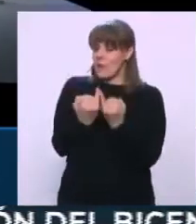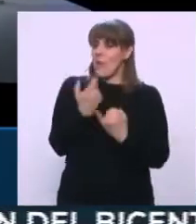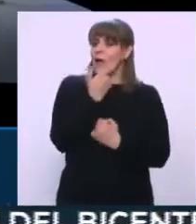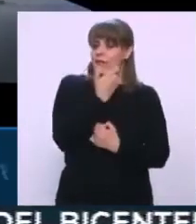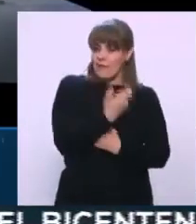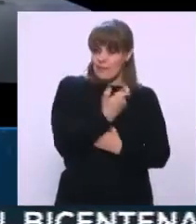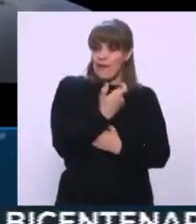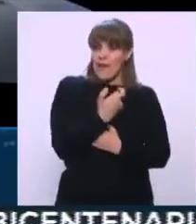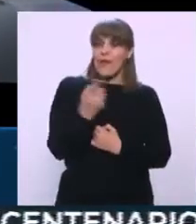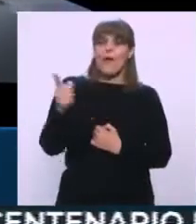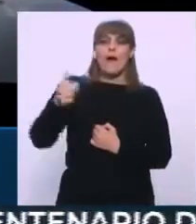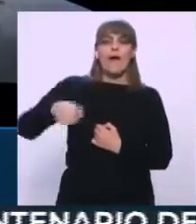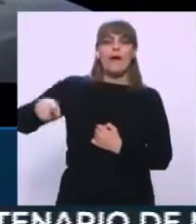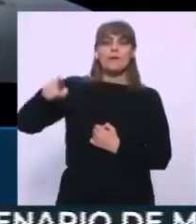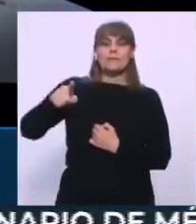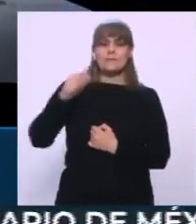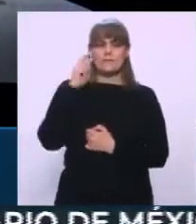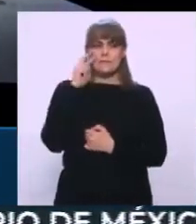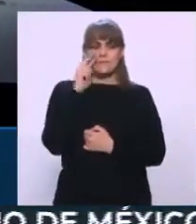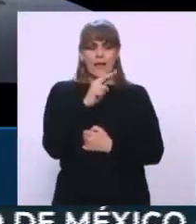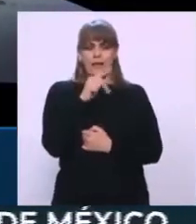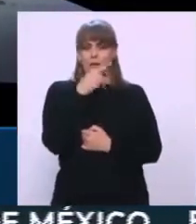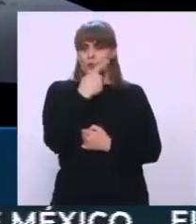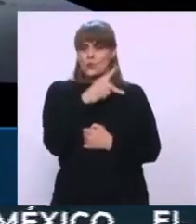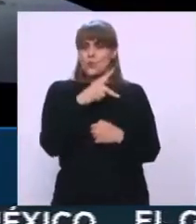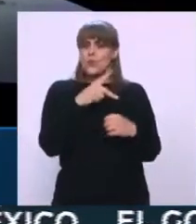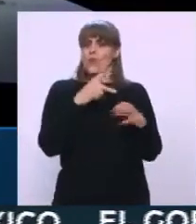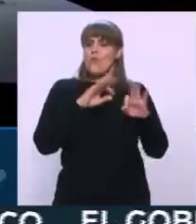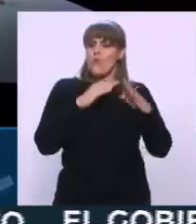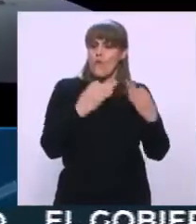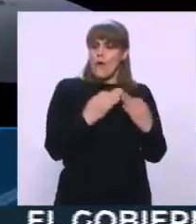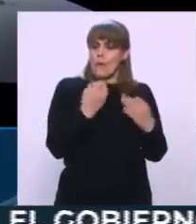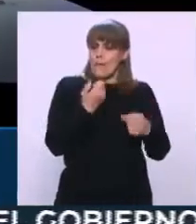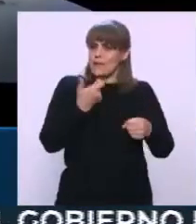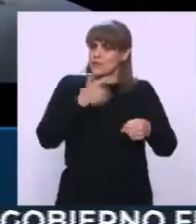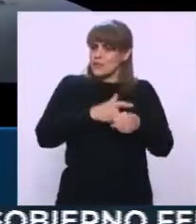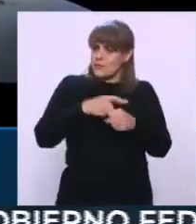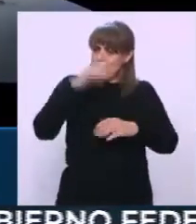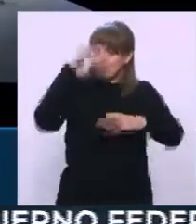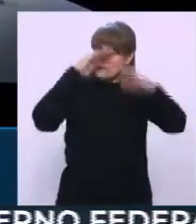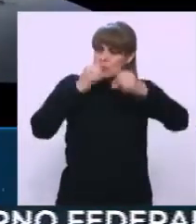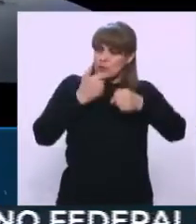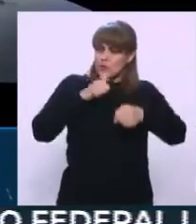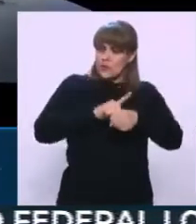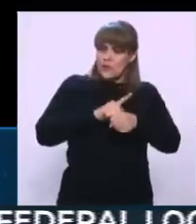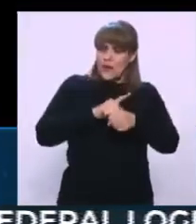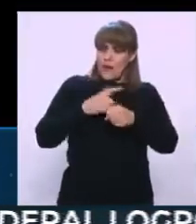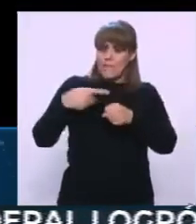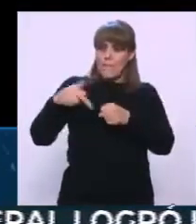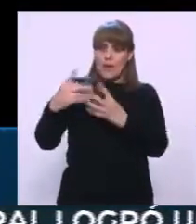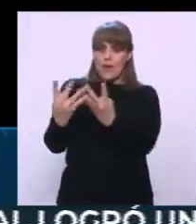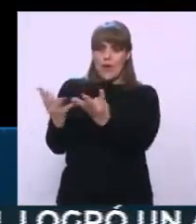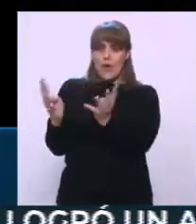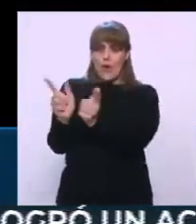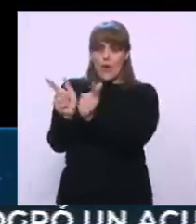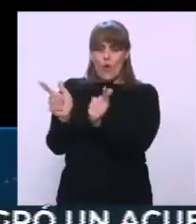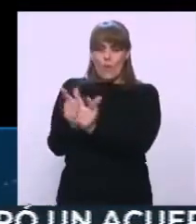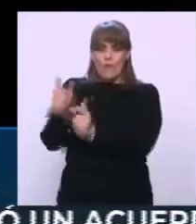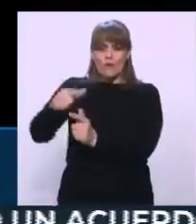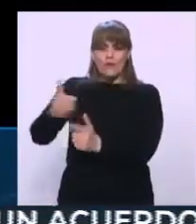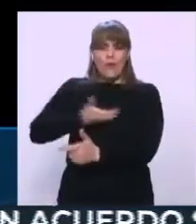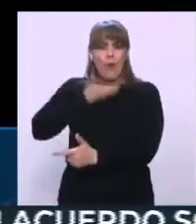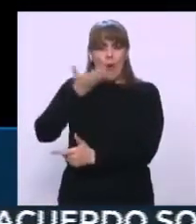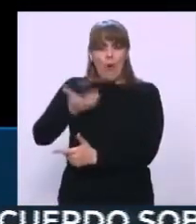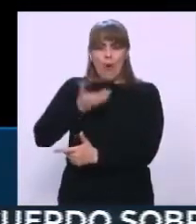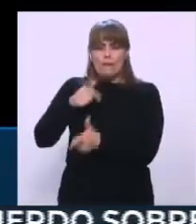sitúan como un personaje con una enorme dimensión social, muy lejana, digamos, de los grupos más conservadores que